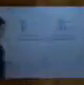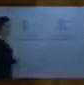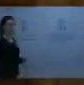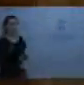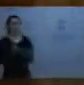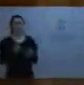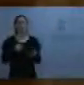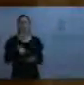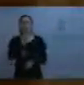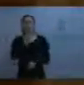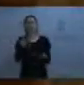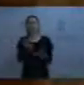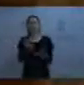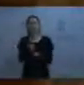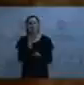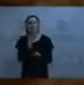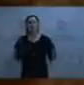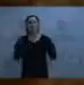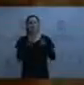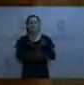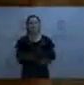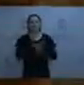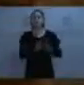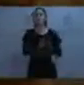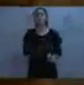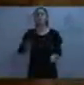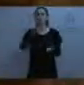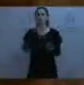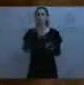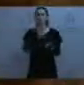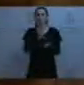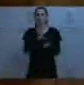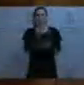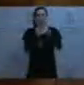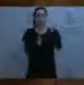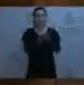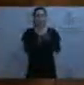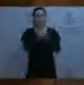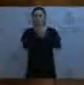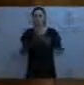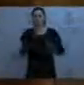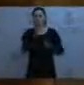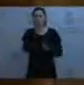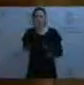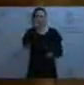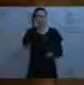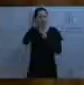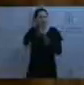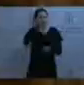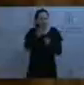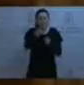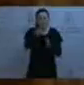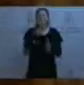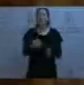se reafirma cada vez más en la realización de esta reválida y además de una forma tan rigurosa. Me sorprendió especialmente